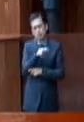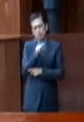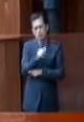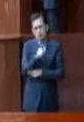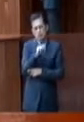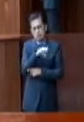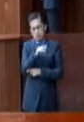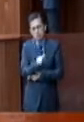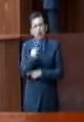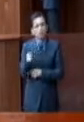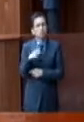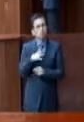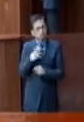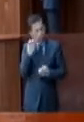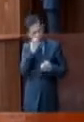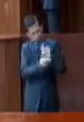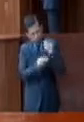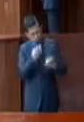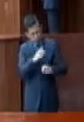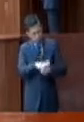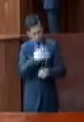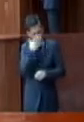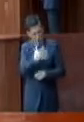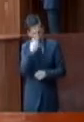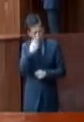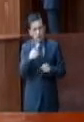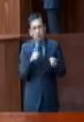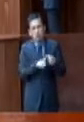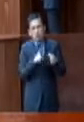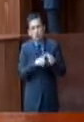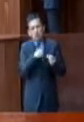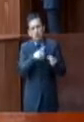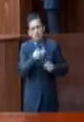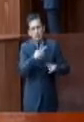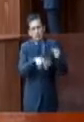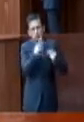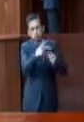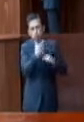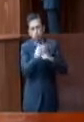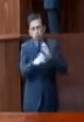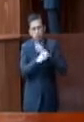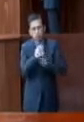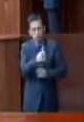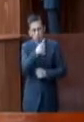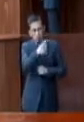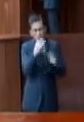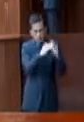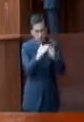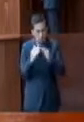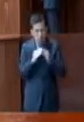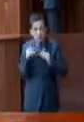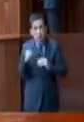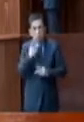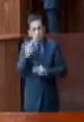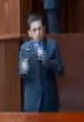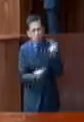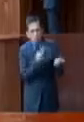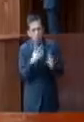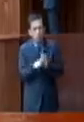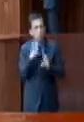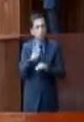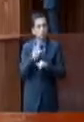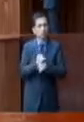que expone una dura crítica a la procedencia y cuantía del patrimonio de jose antonio gali fayad aspecto que se permite cuestionar al tratarse de información